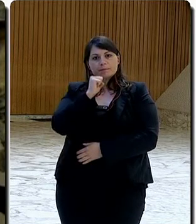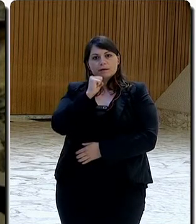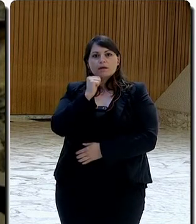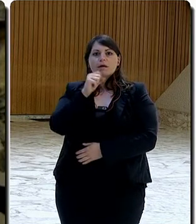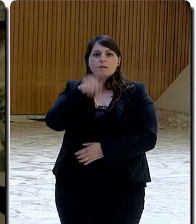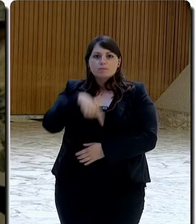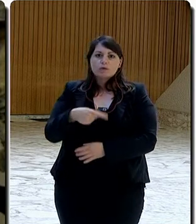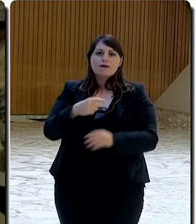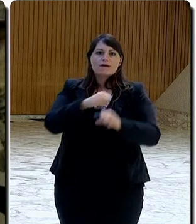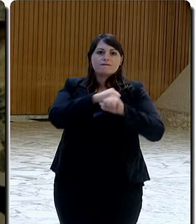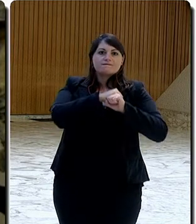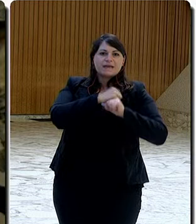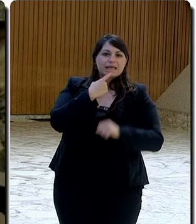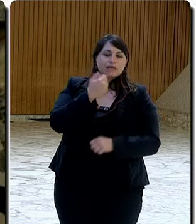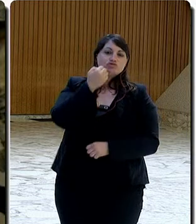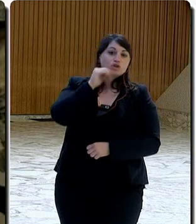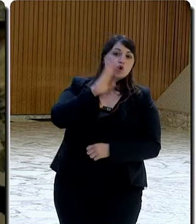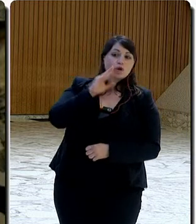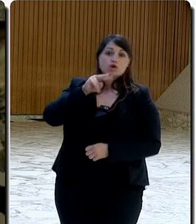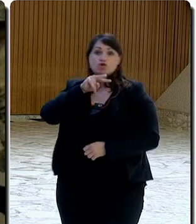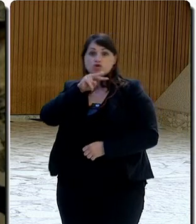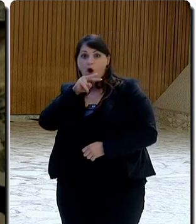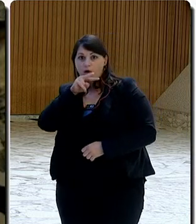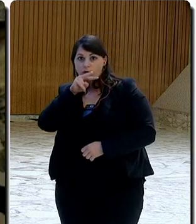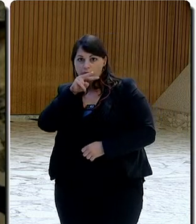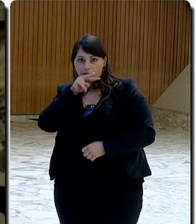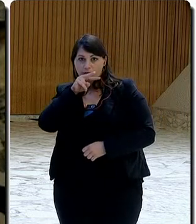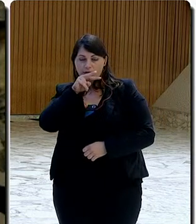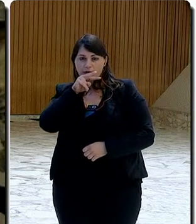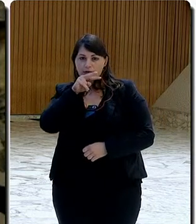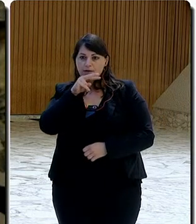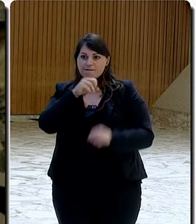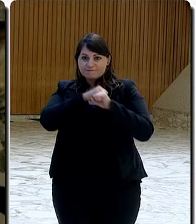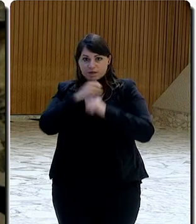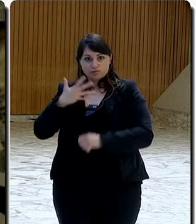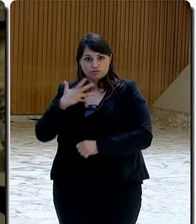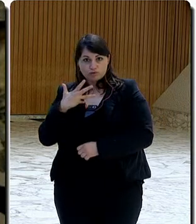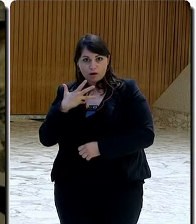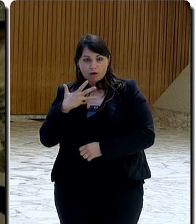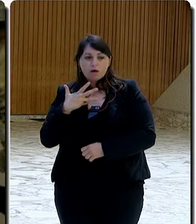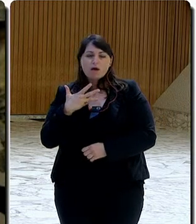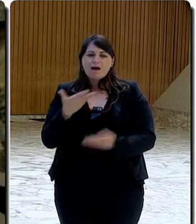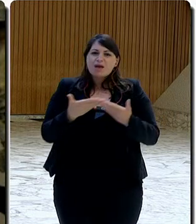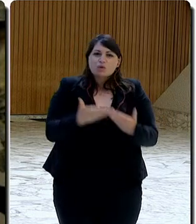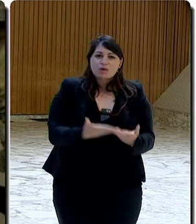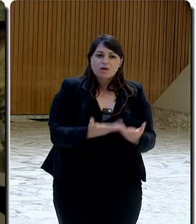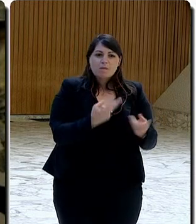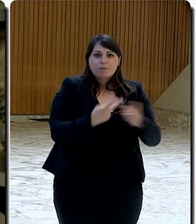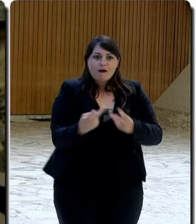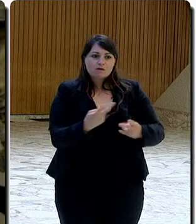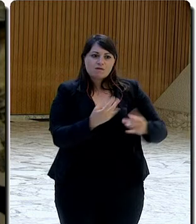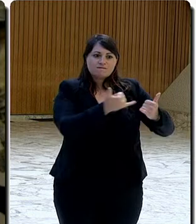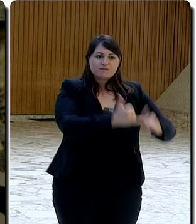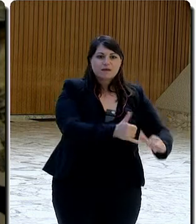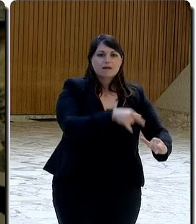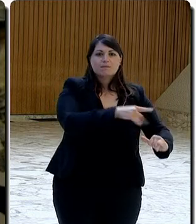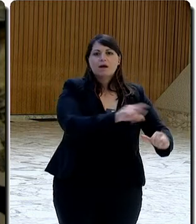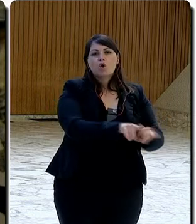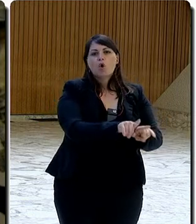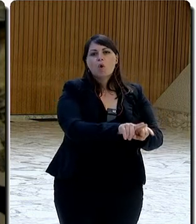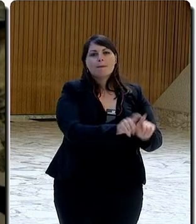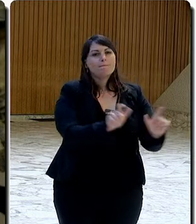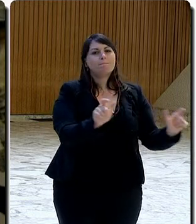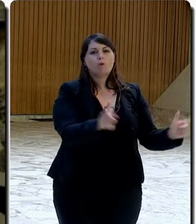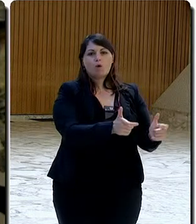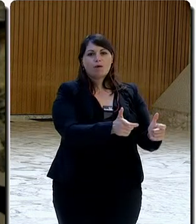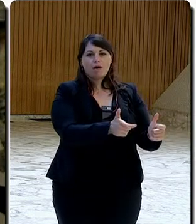hijos y en sus nietos que están postrados en la camilla de la vida y no tienen fe ni siquiera para sentir la necesidad